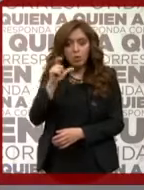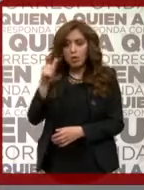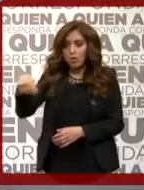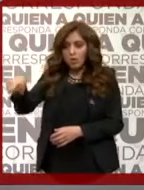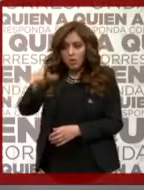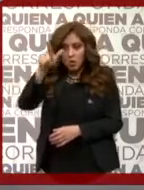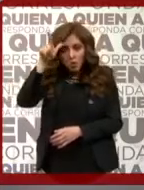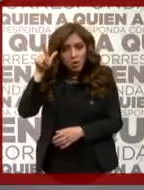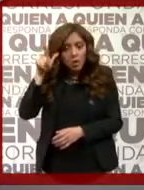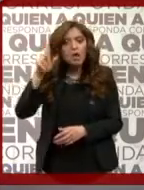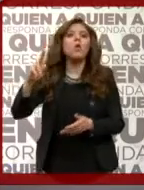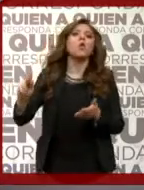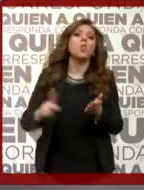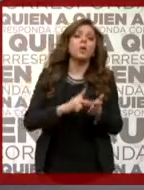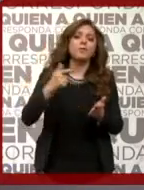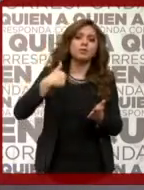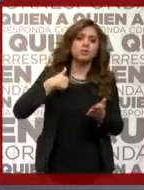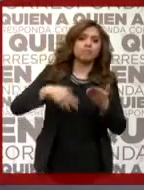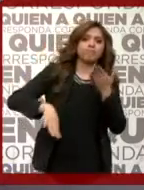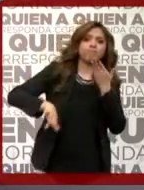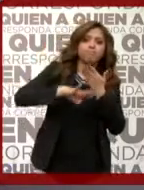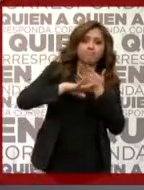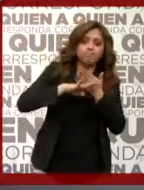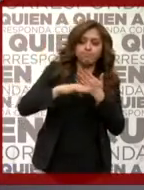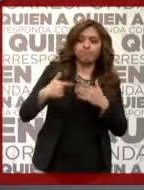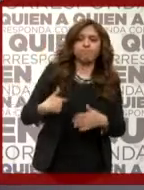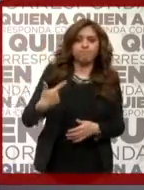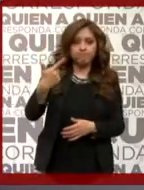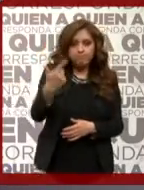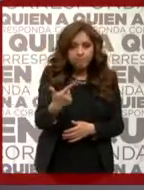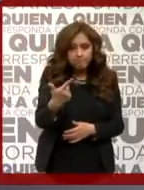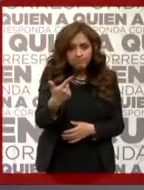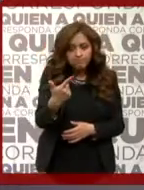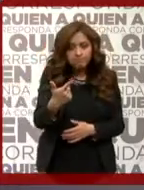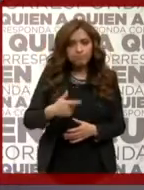venir a agredirnos nuevamente, vaya a portar su arma, vaya